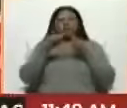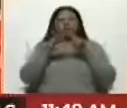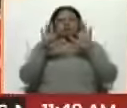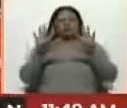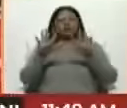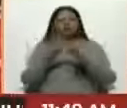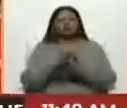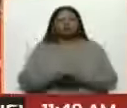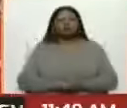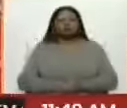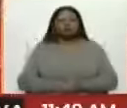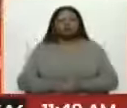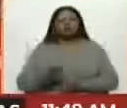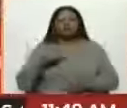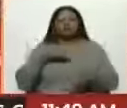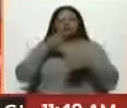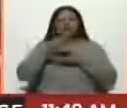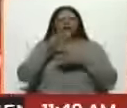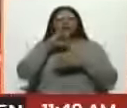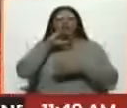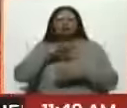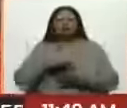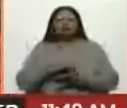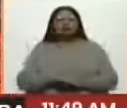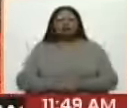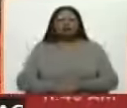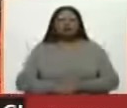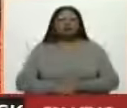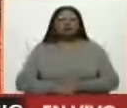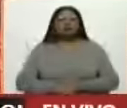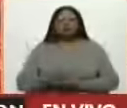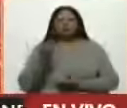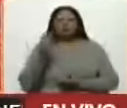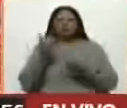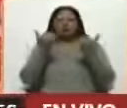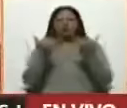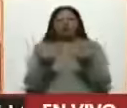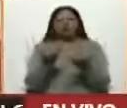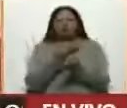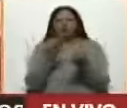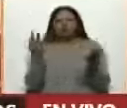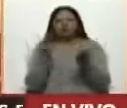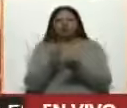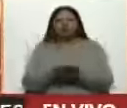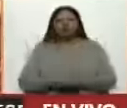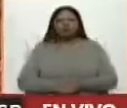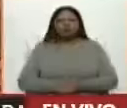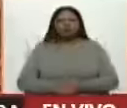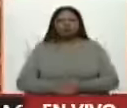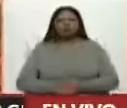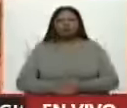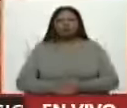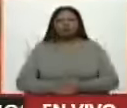Este 1 por 10 debe pasar a la historia. Mira, los números que van hasta ahora son extraordinarios.